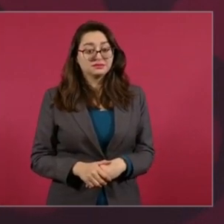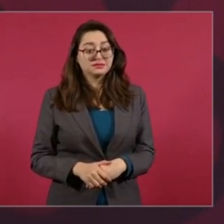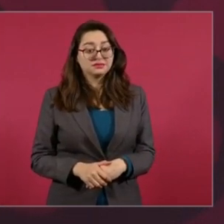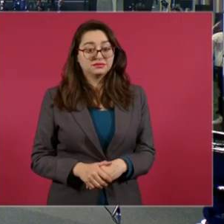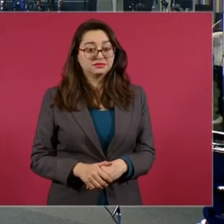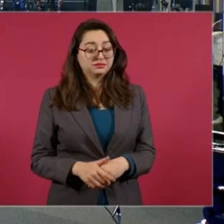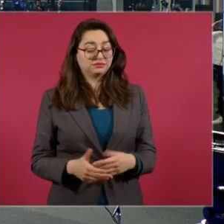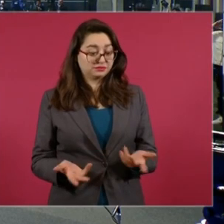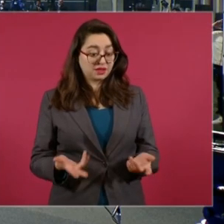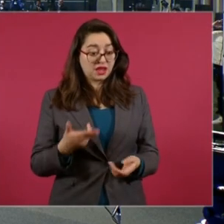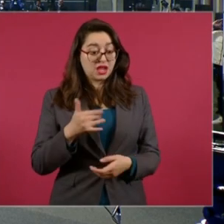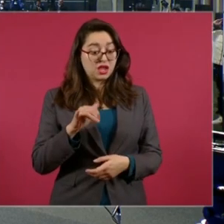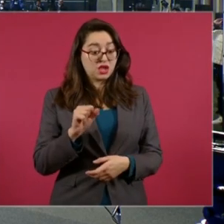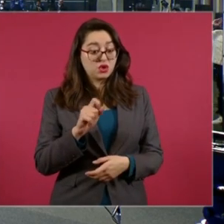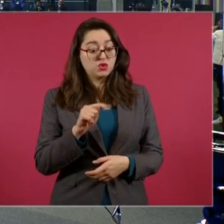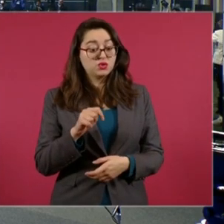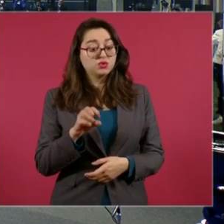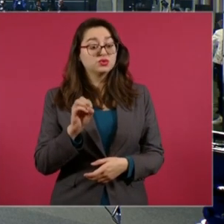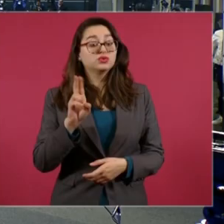era de